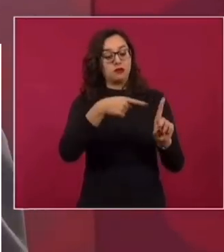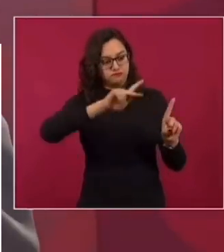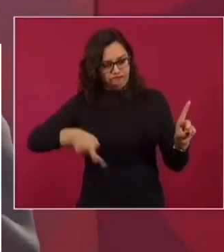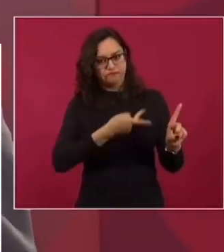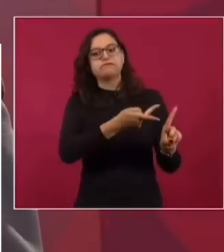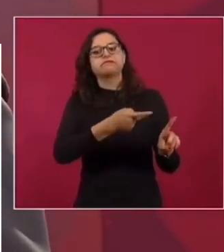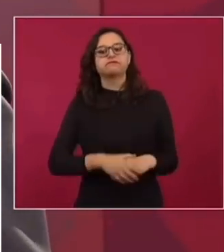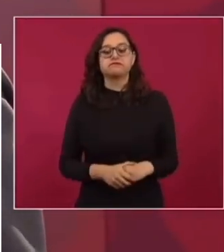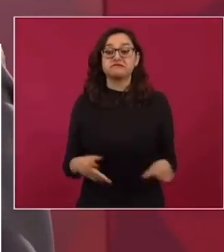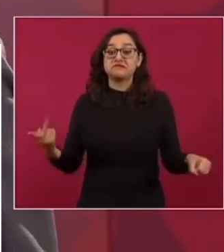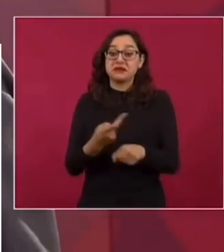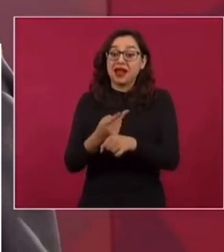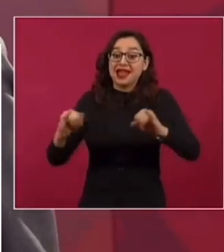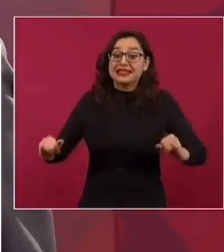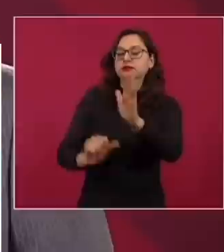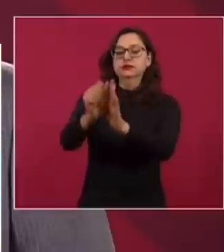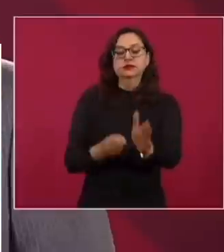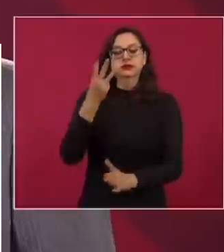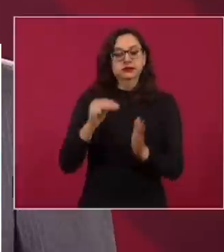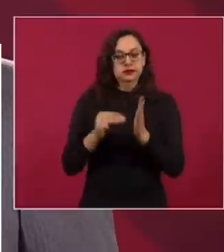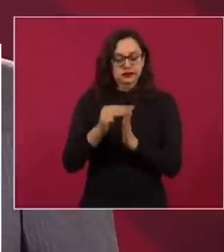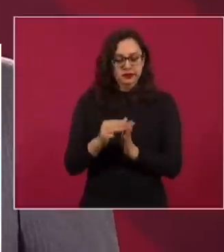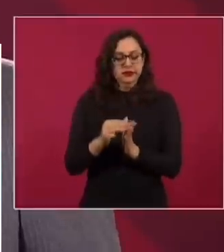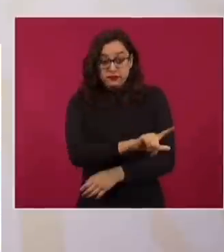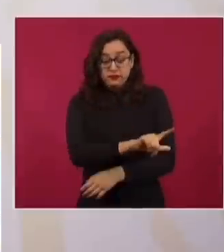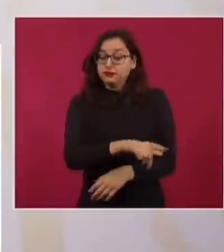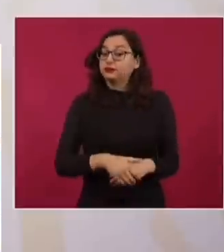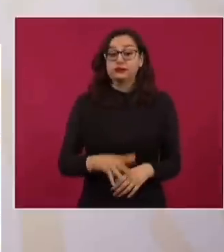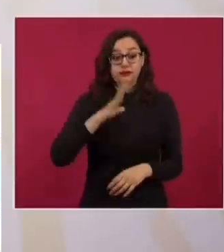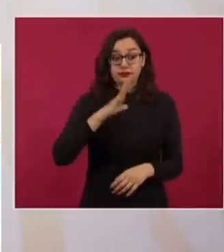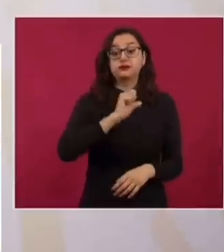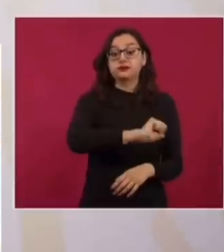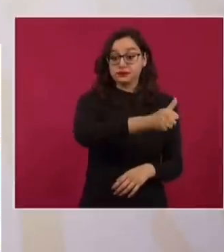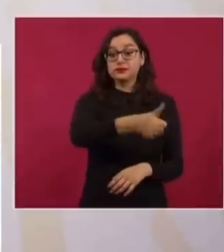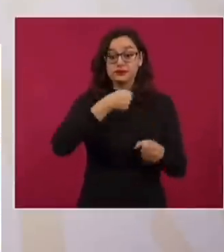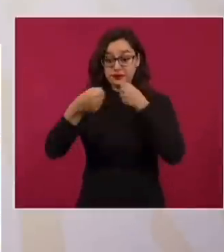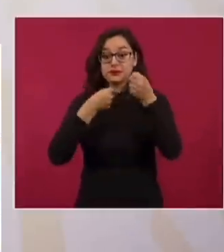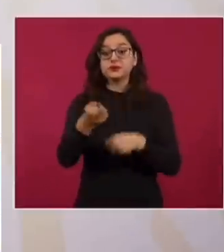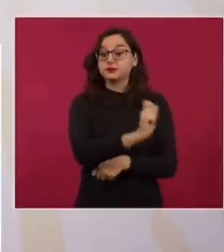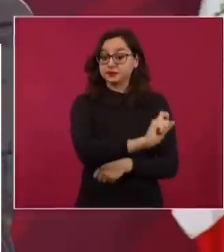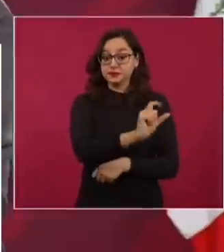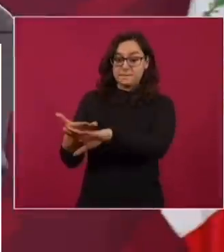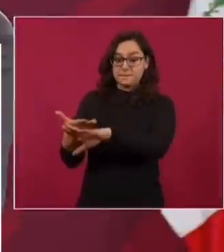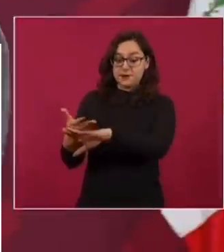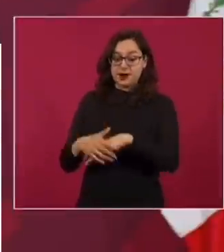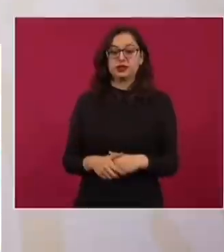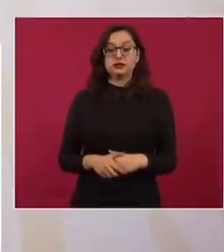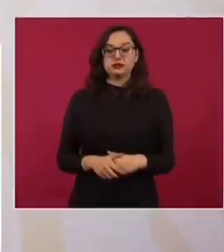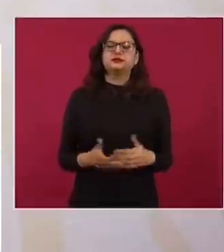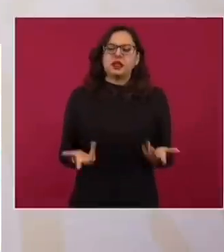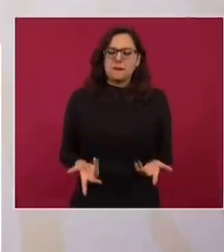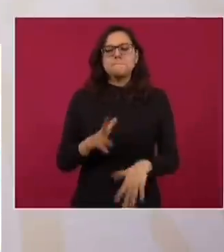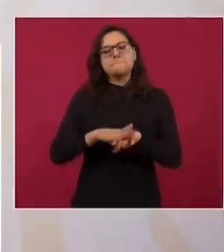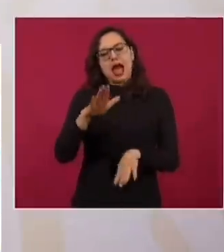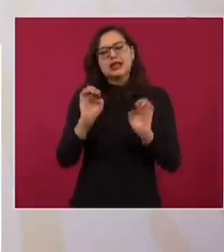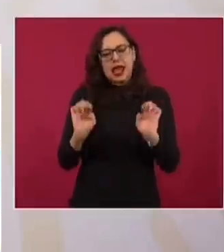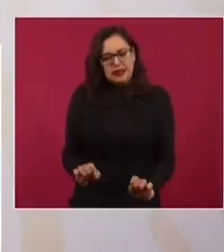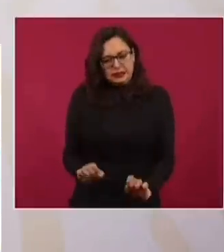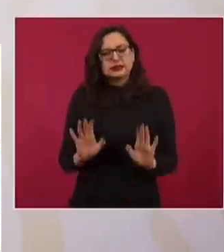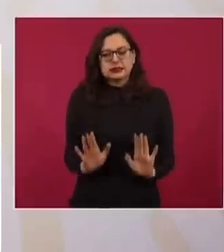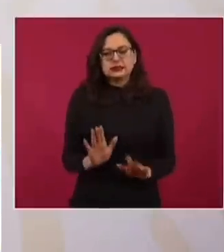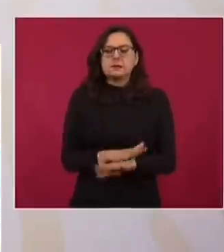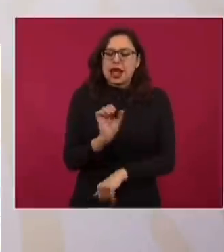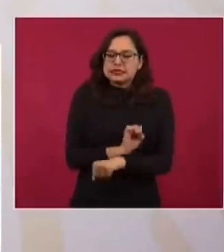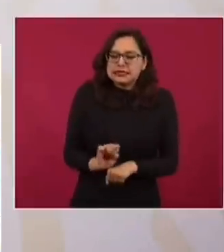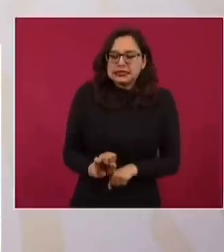de la Transparencia no quiere. Pero no solo es él, hay otros famosos que se dedican a lo mismo, mejor no tan burdos,